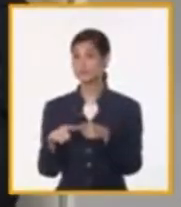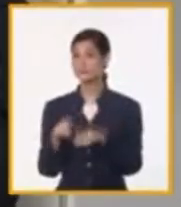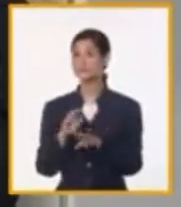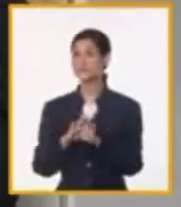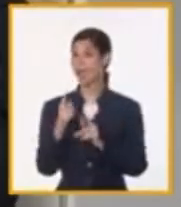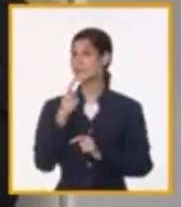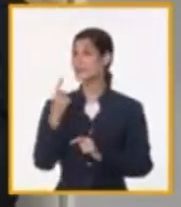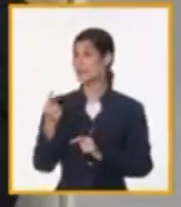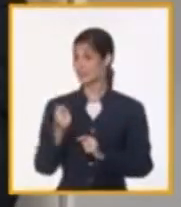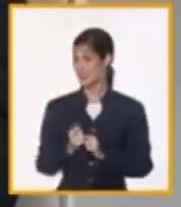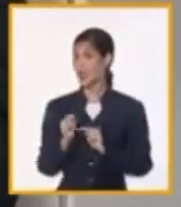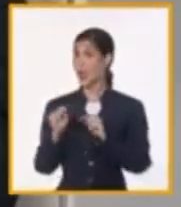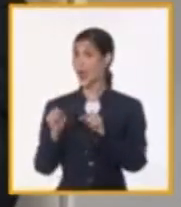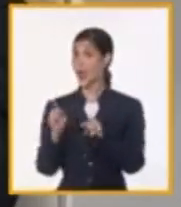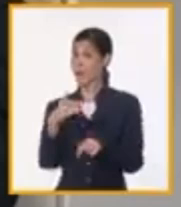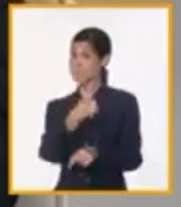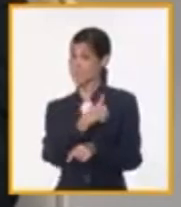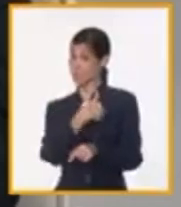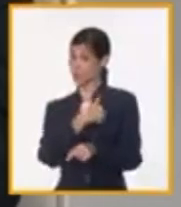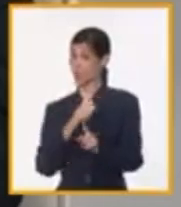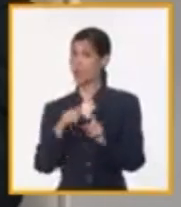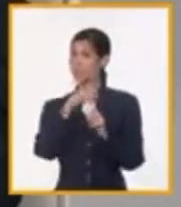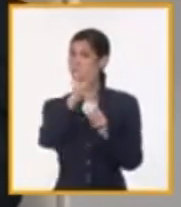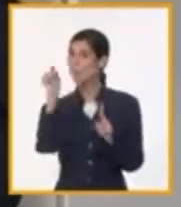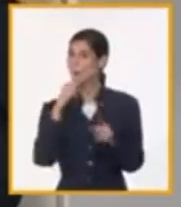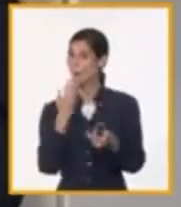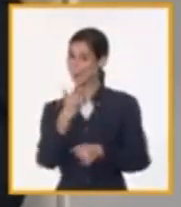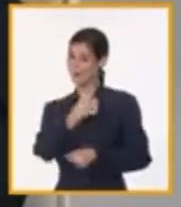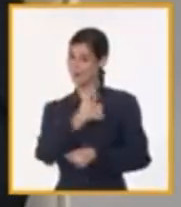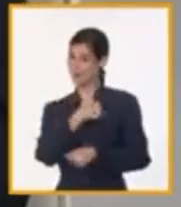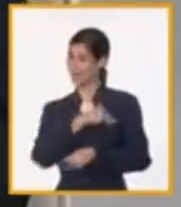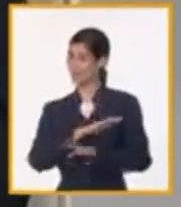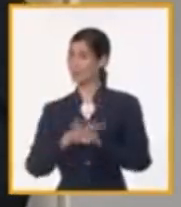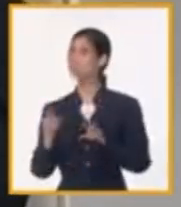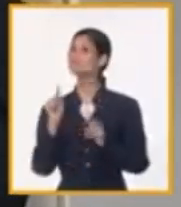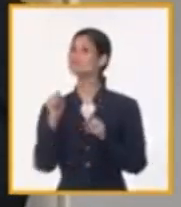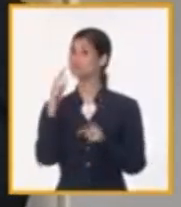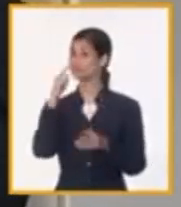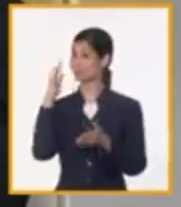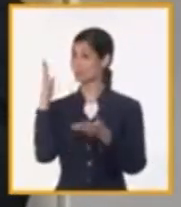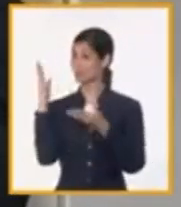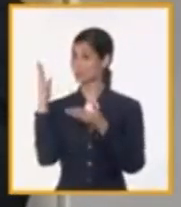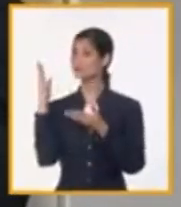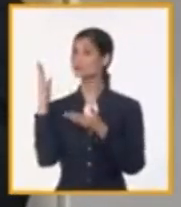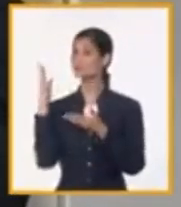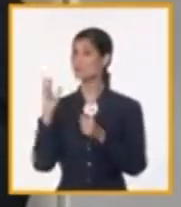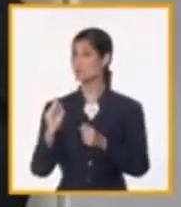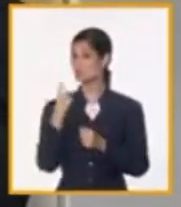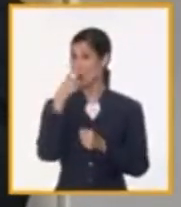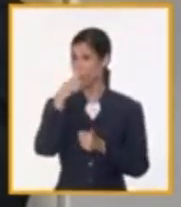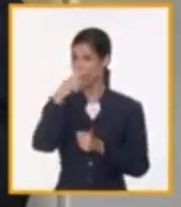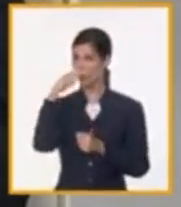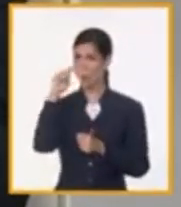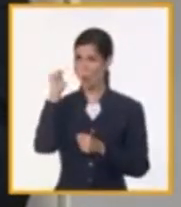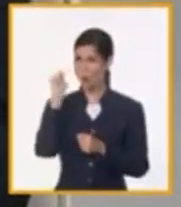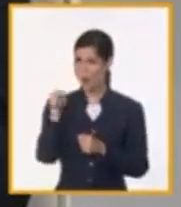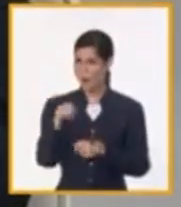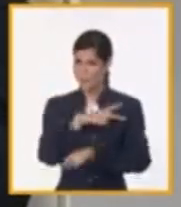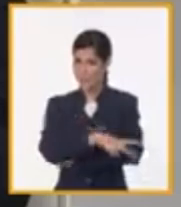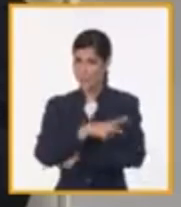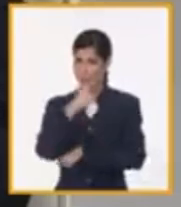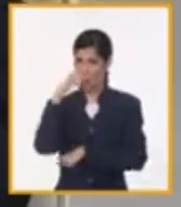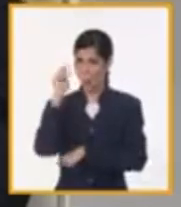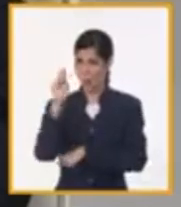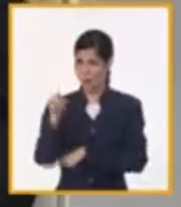militares no por eso es que estamos hablando de Eh bueno Muy buenas tardes a todos Ucrania eh Bueno déjame